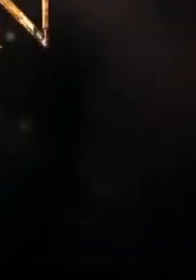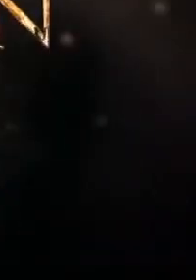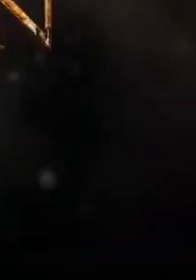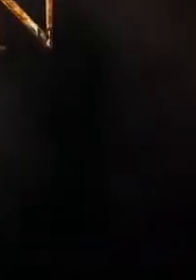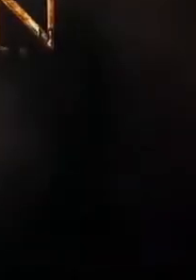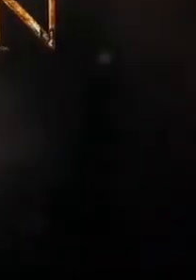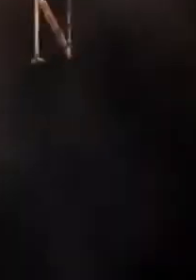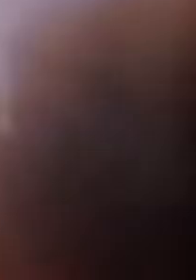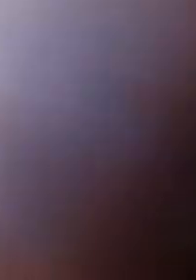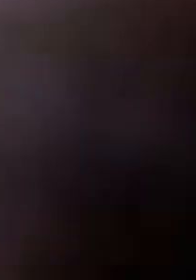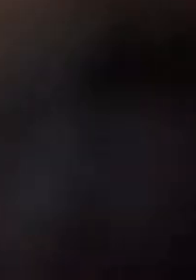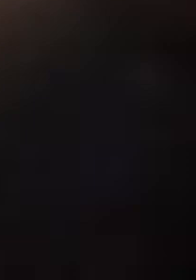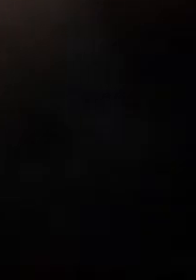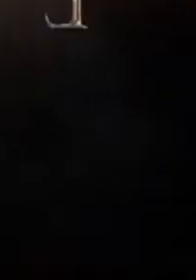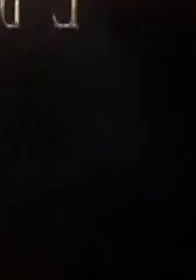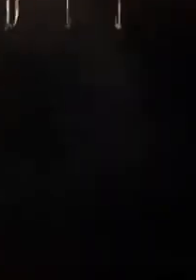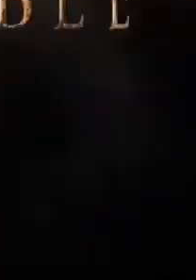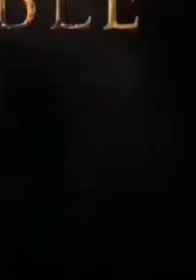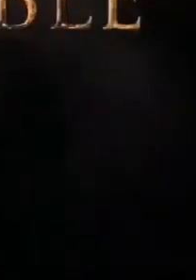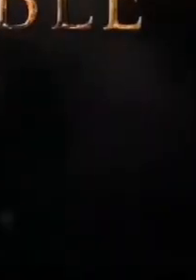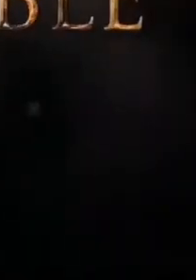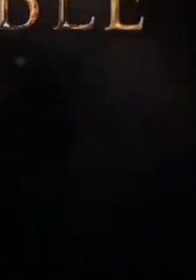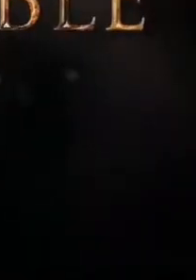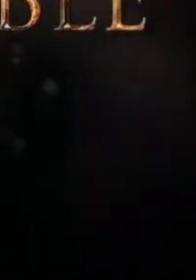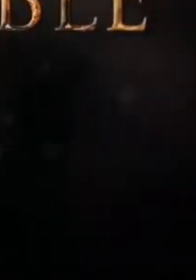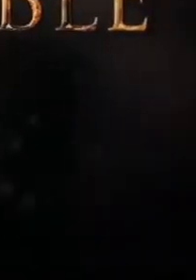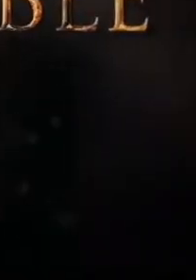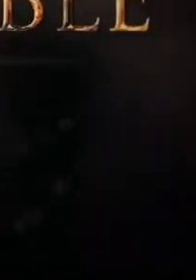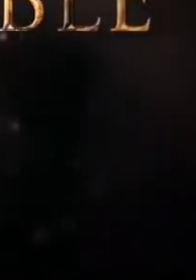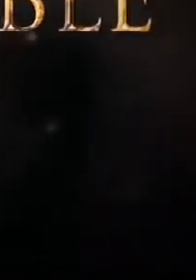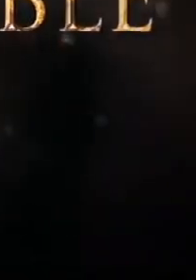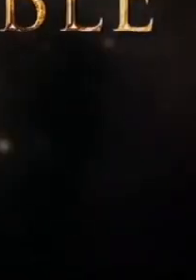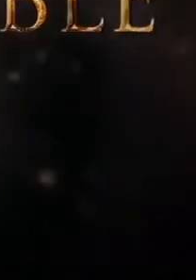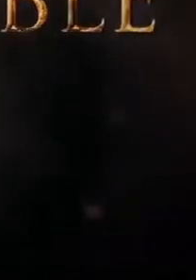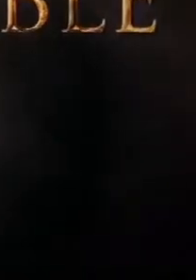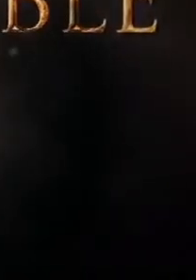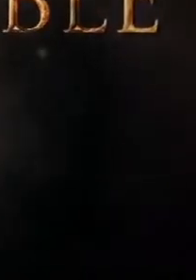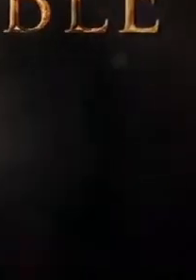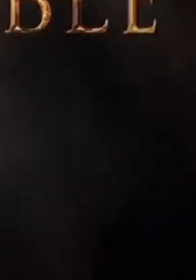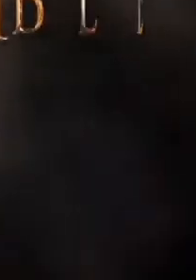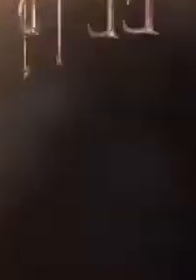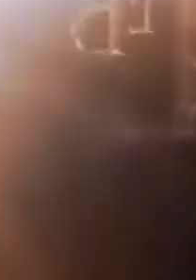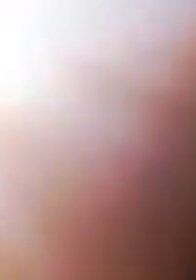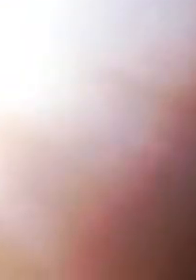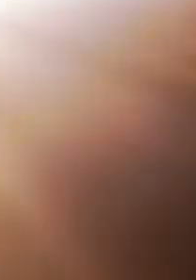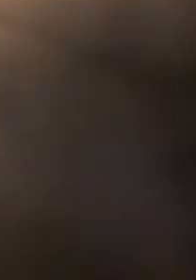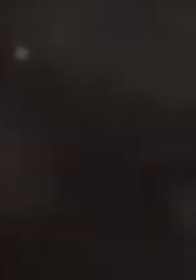de salvación a través de la Biblia, palabra infalible.